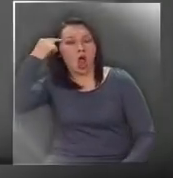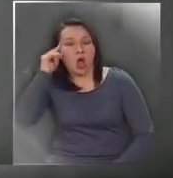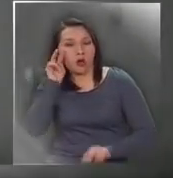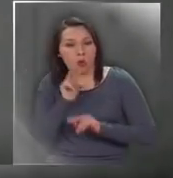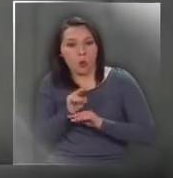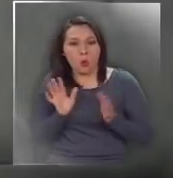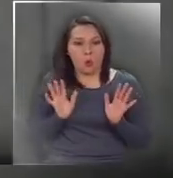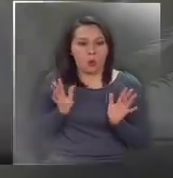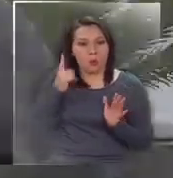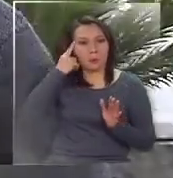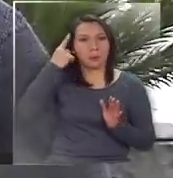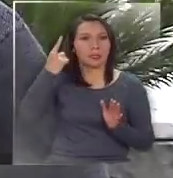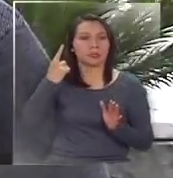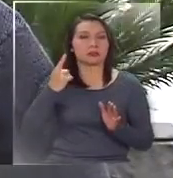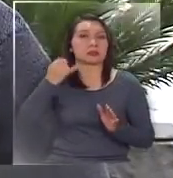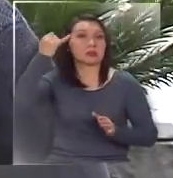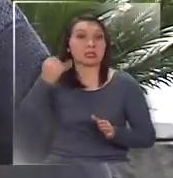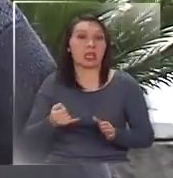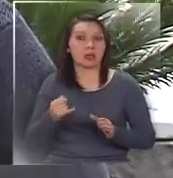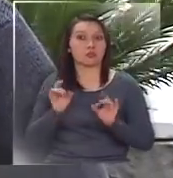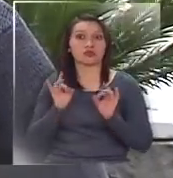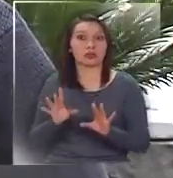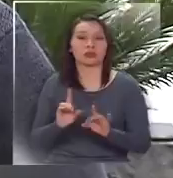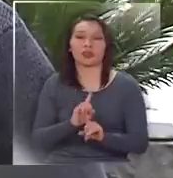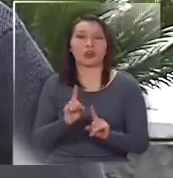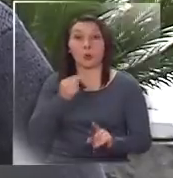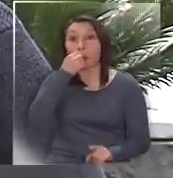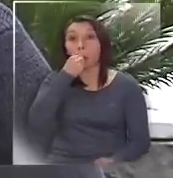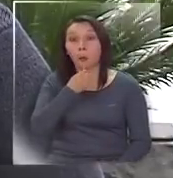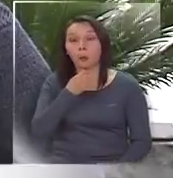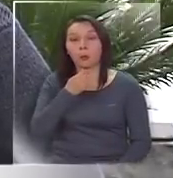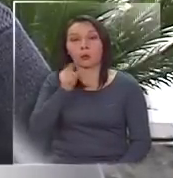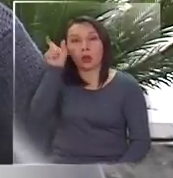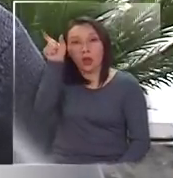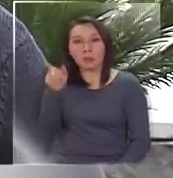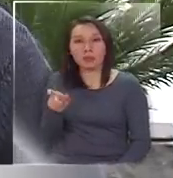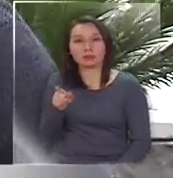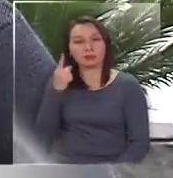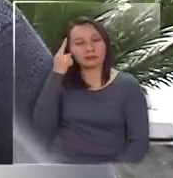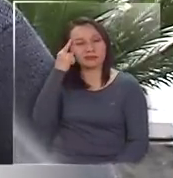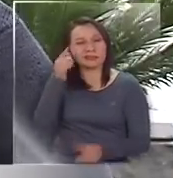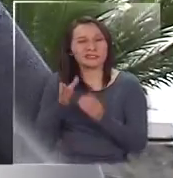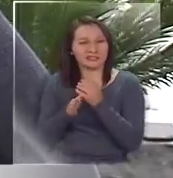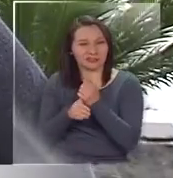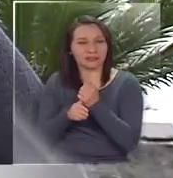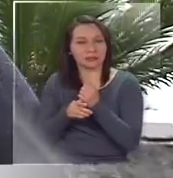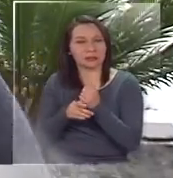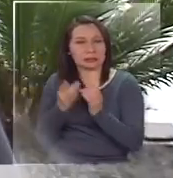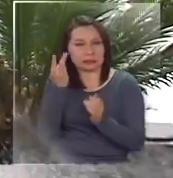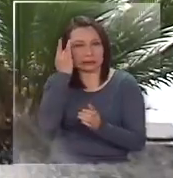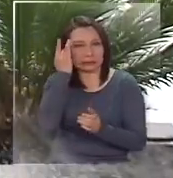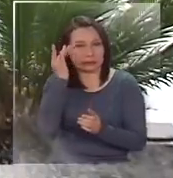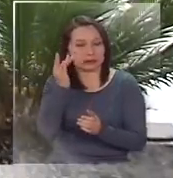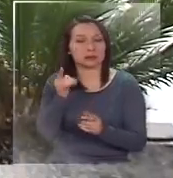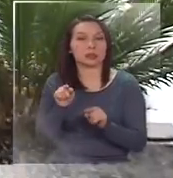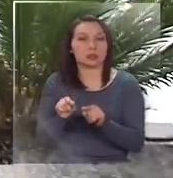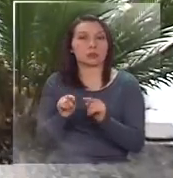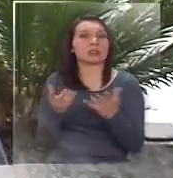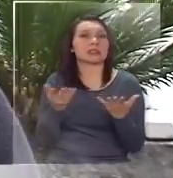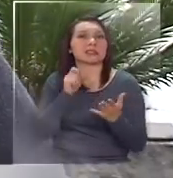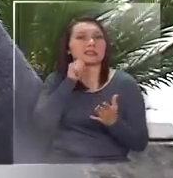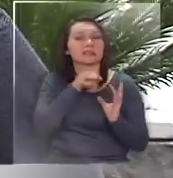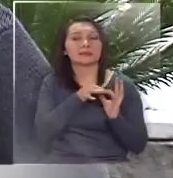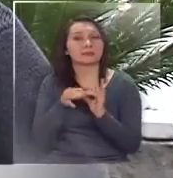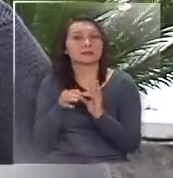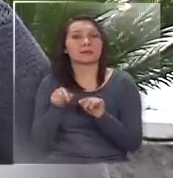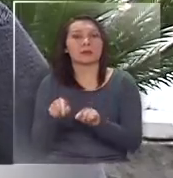que fue siempre así. No, Hitler fue una persona particularmente astuta. Yo te diría que esto tiene que ver fundamentalmente